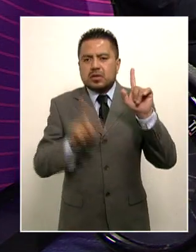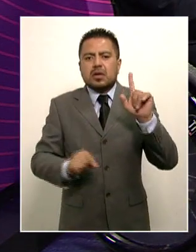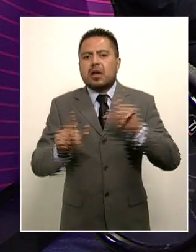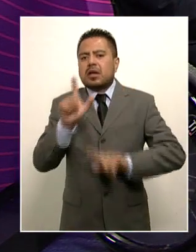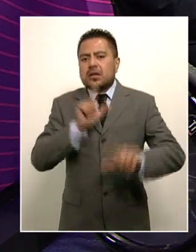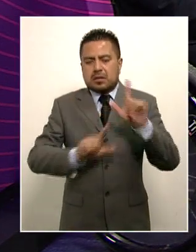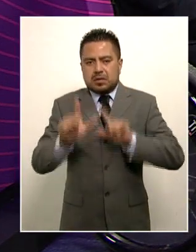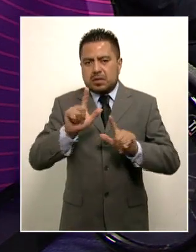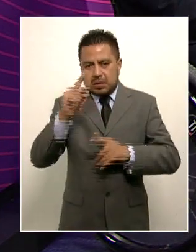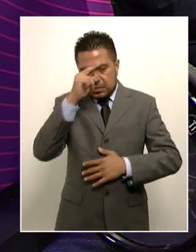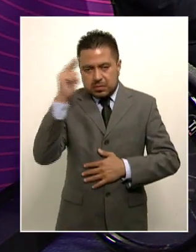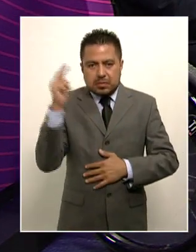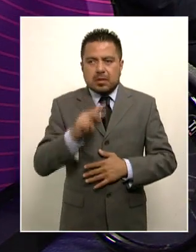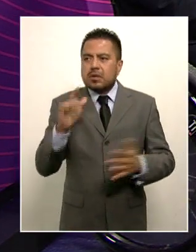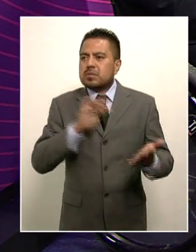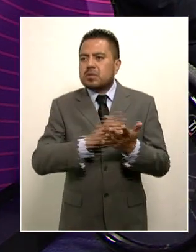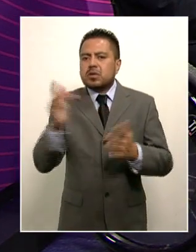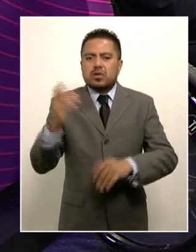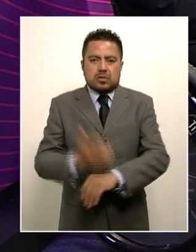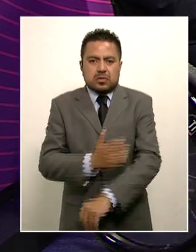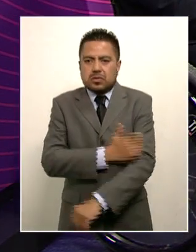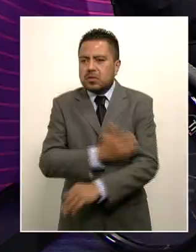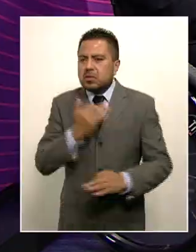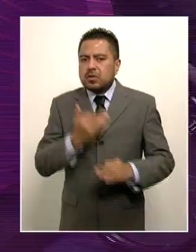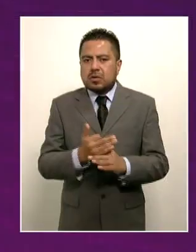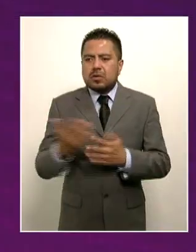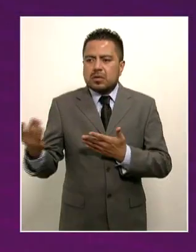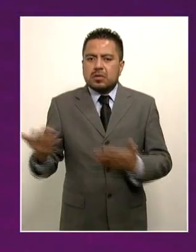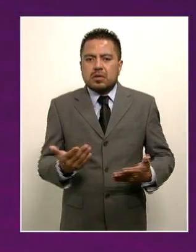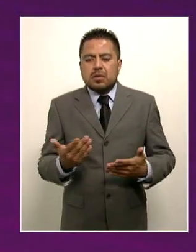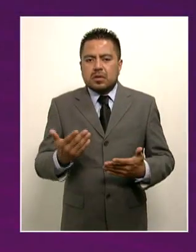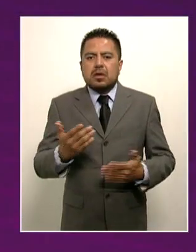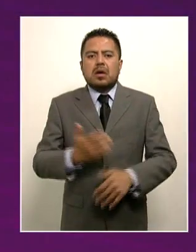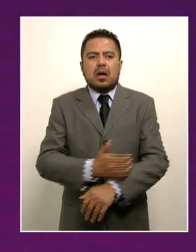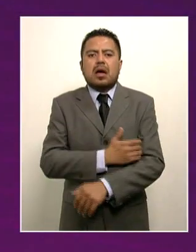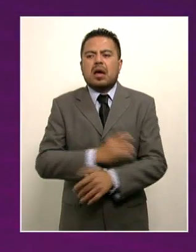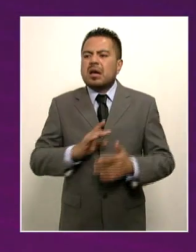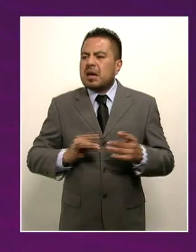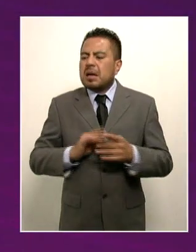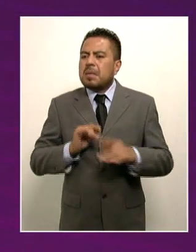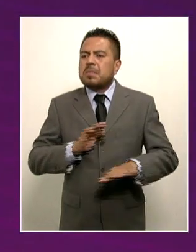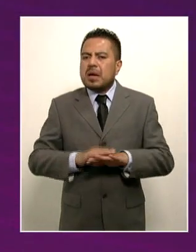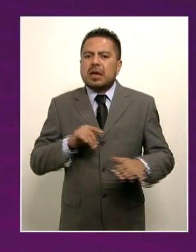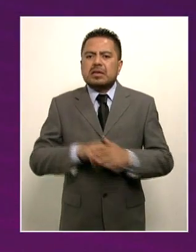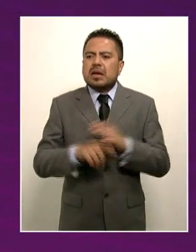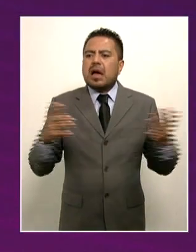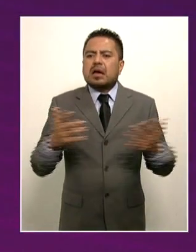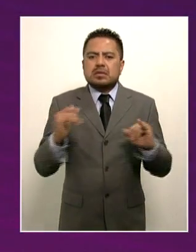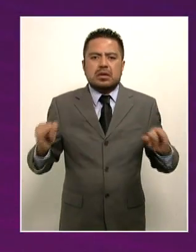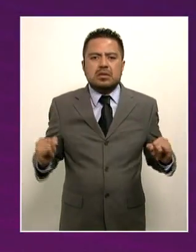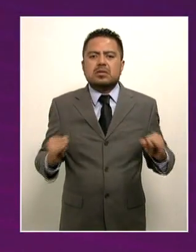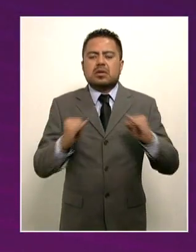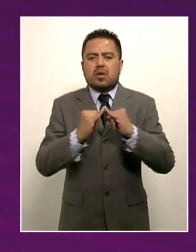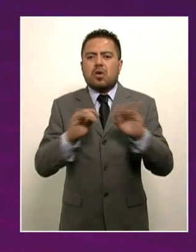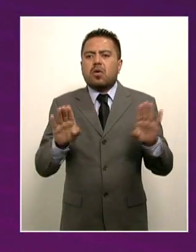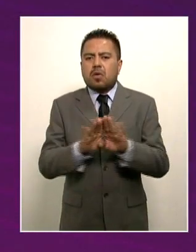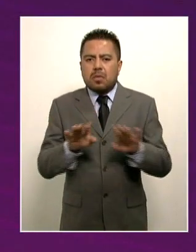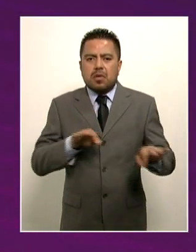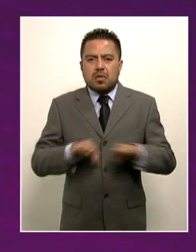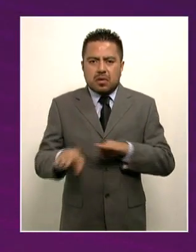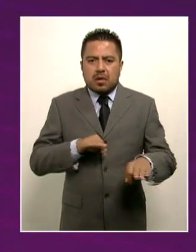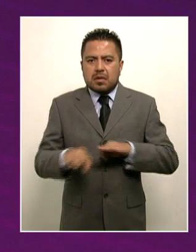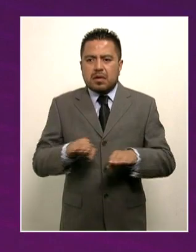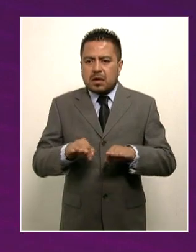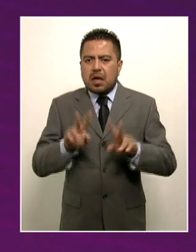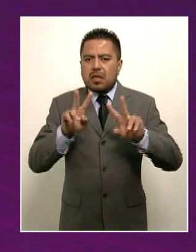Lengua de Señas Mexicana. Muchas gracias por acompañarnos, por estar aquí. En un momento nos contarás qué hace el instituto y cómo trabajan